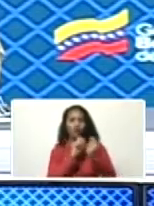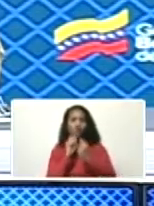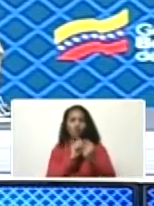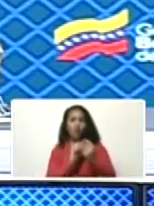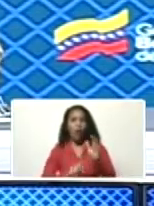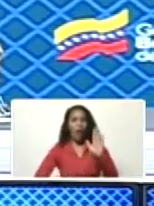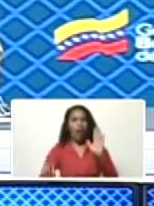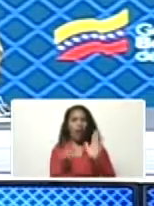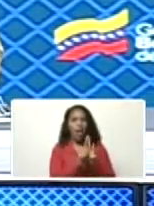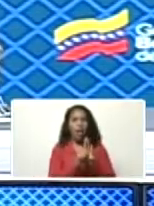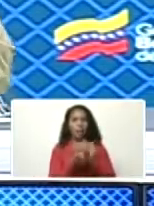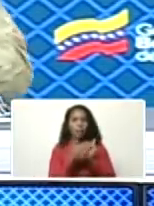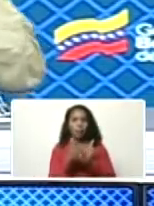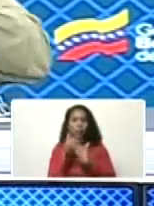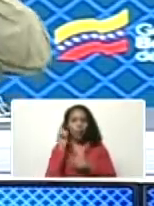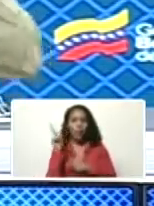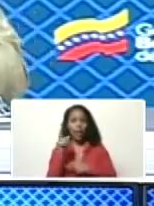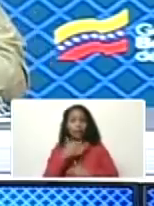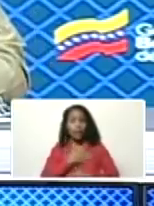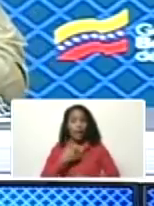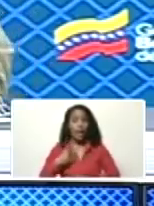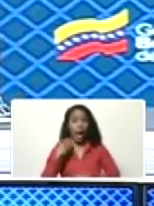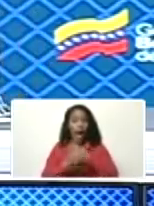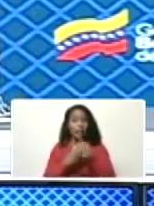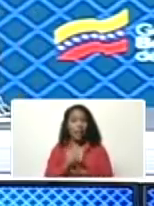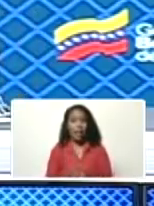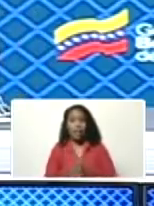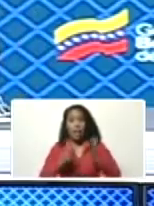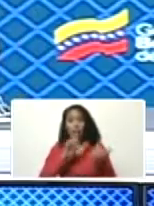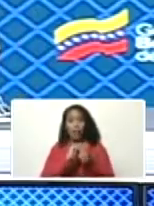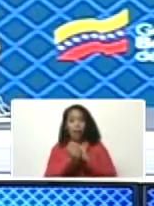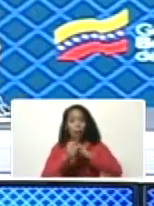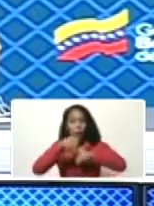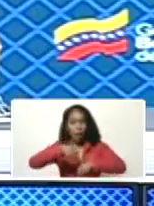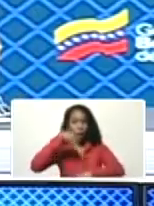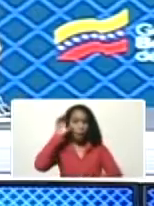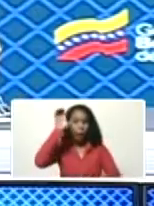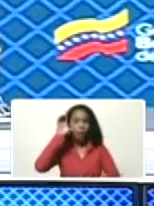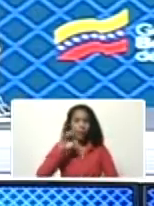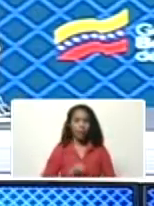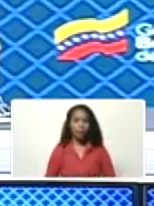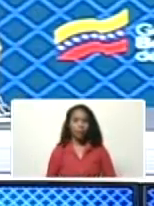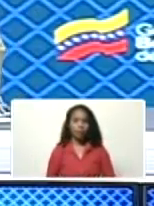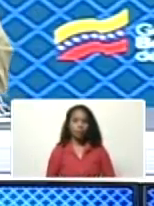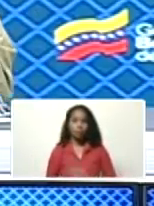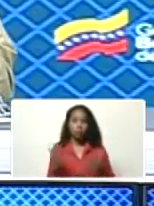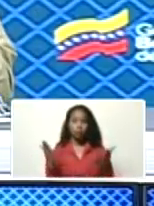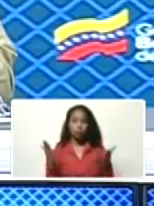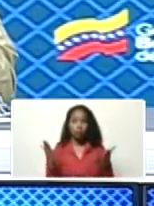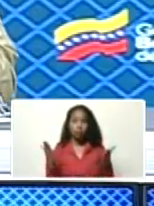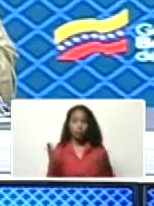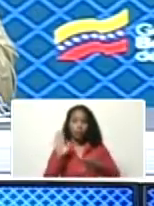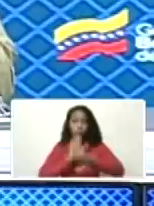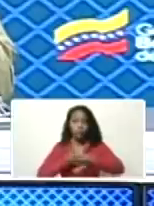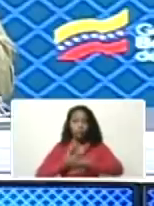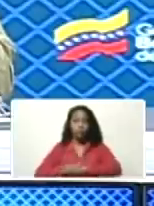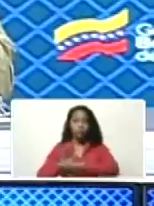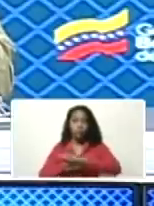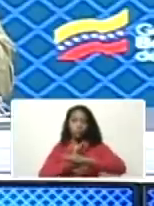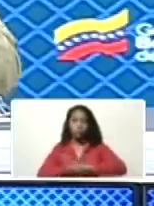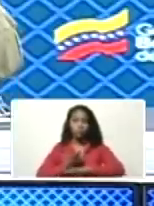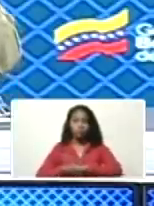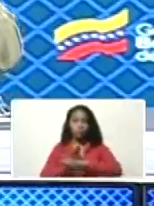leyes habilitantes que pretendían los grandes cambios de nuestro país, y el llamado